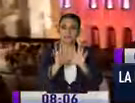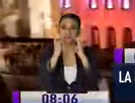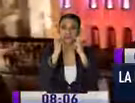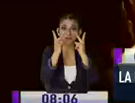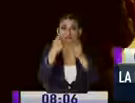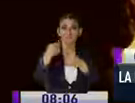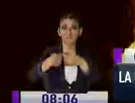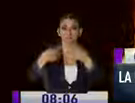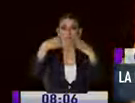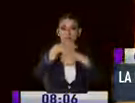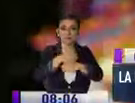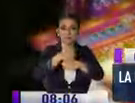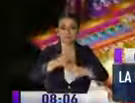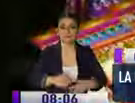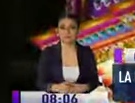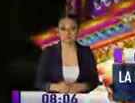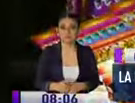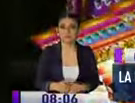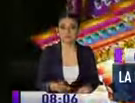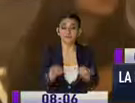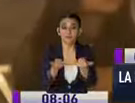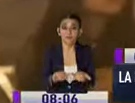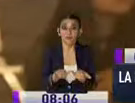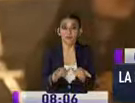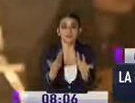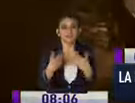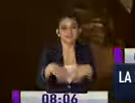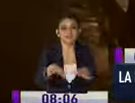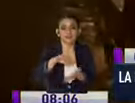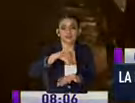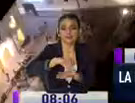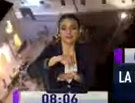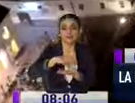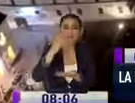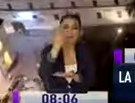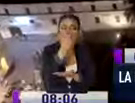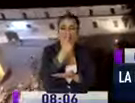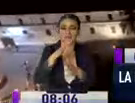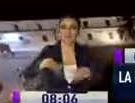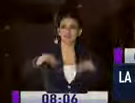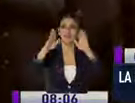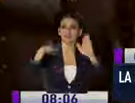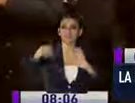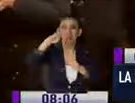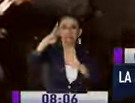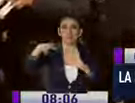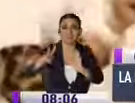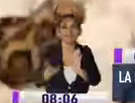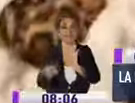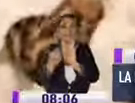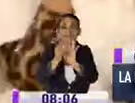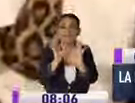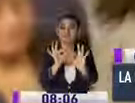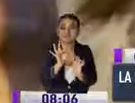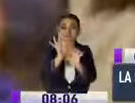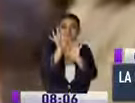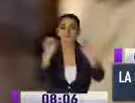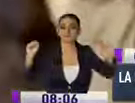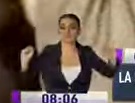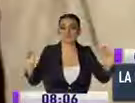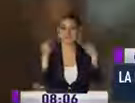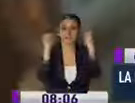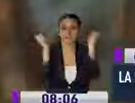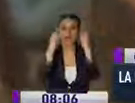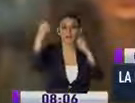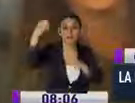admirar Quito en las noches. Y ahora, esta, la ciudad mágica entre los Andes, se vuelve a vestir de gala en la Fiesta de la